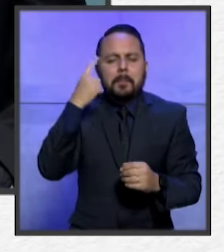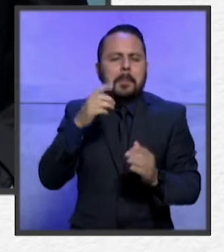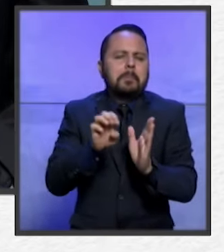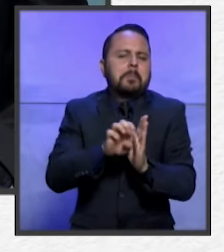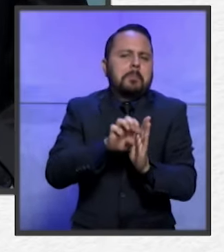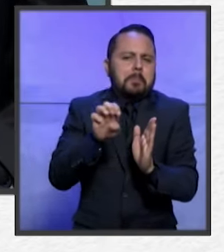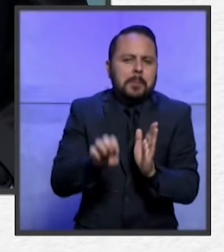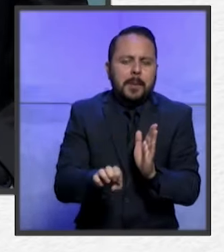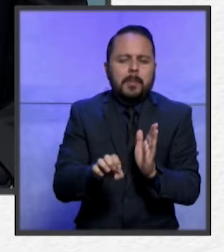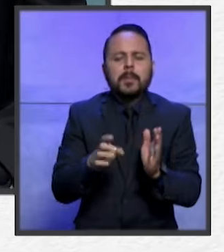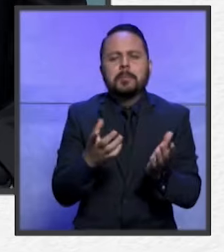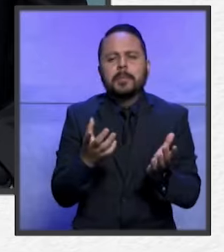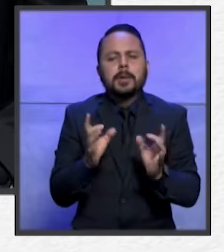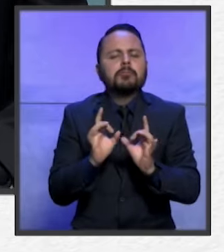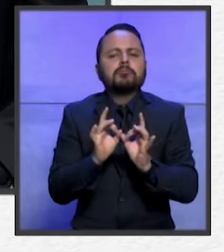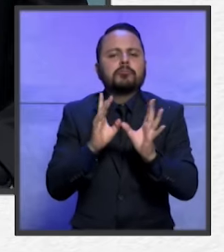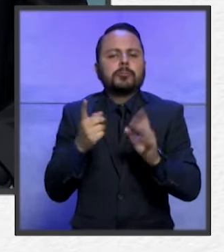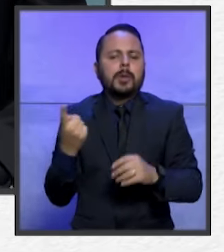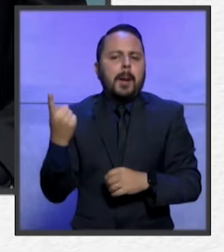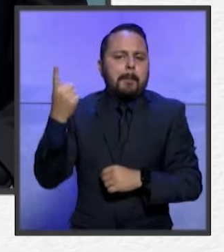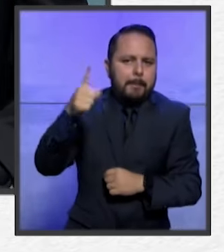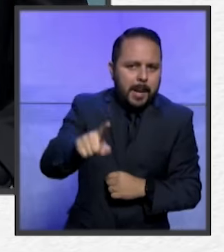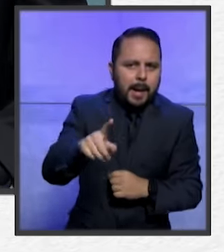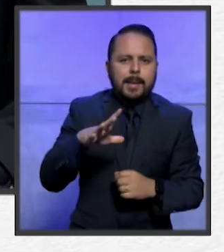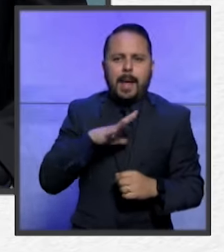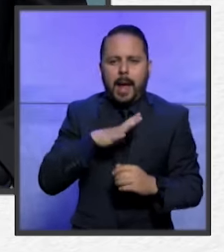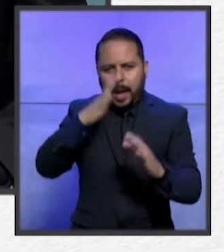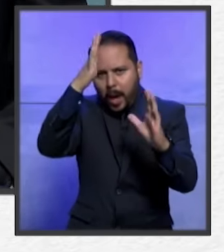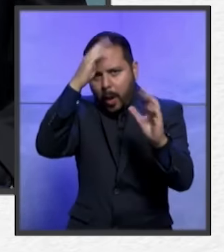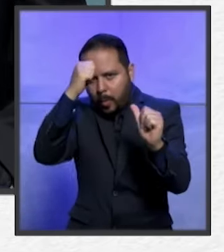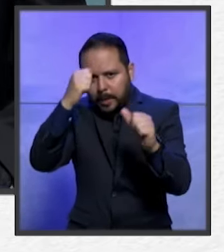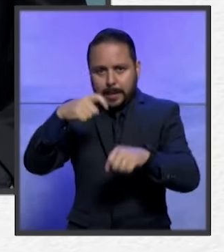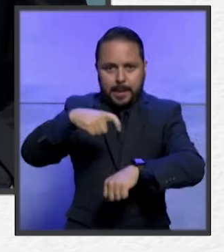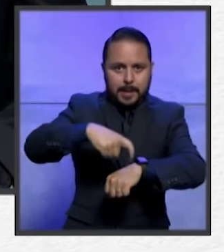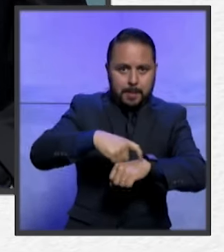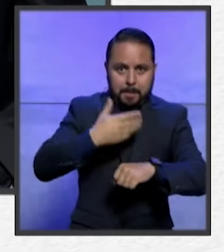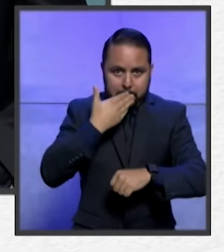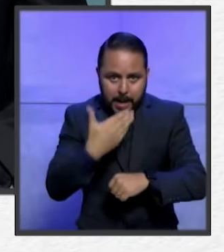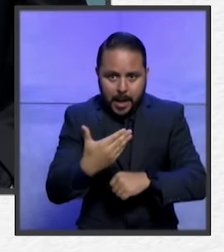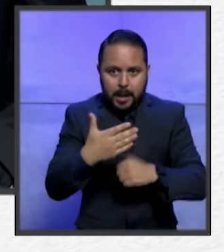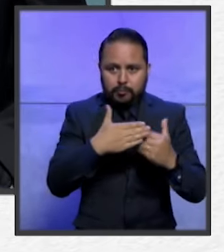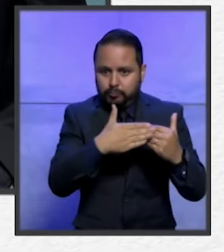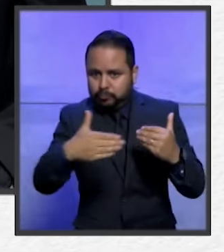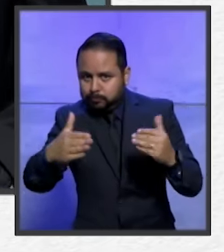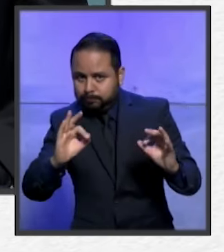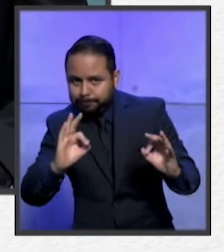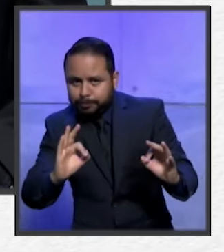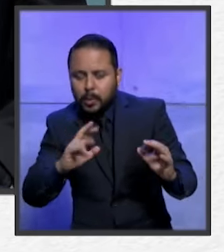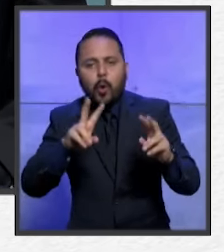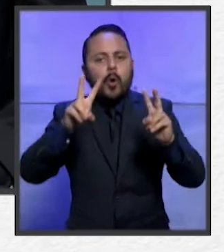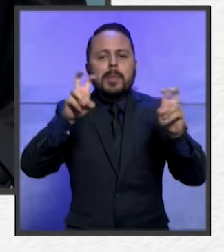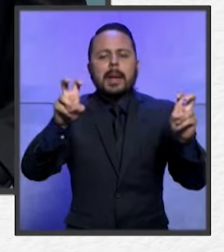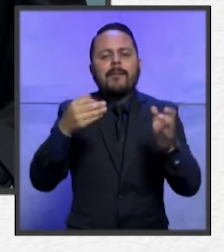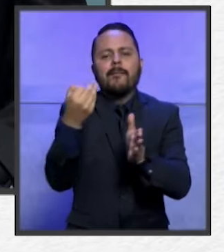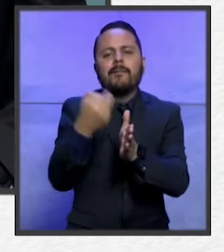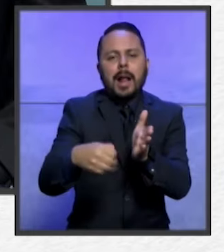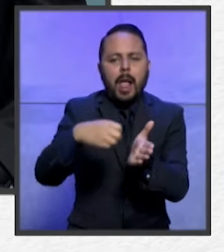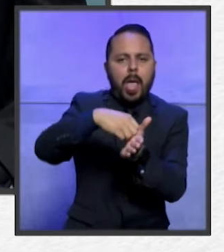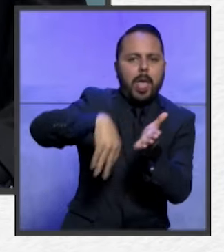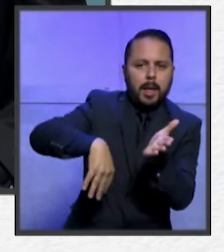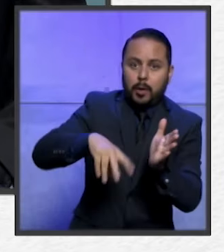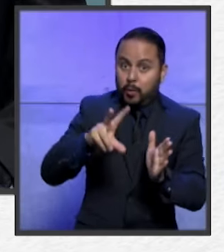sobre por ejemplo que se hubieran dictado los distintos acuerdos en tiempo que el no existan temas